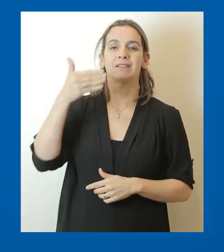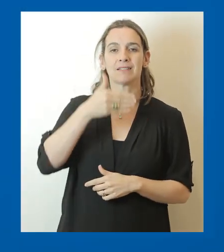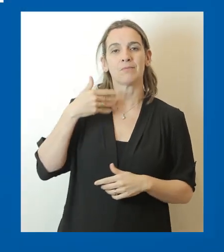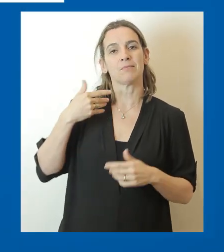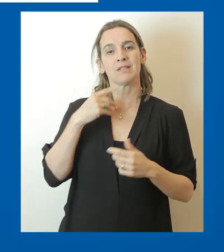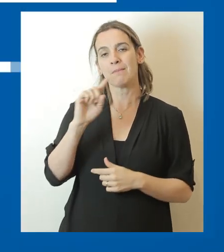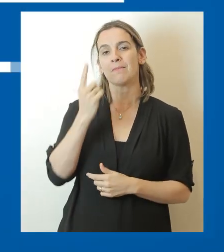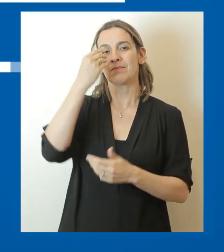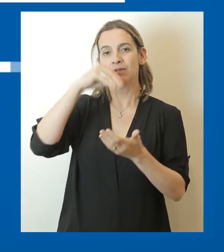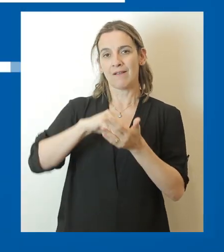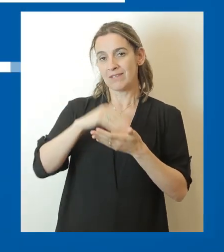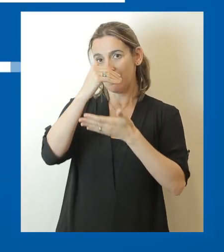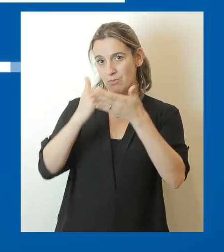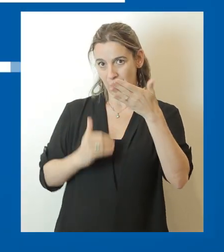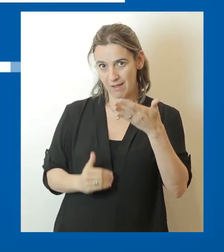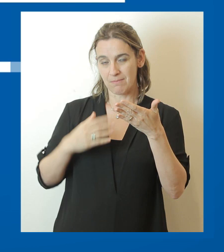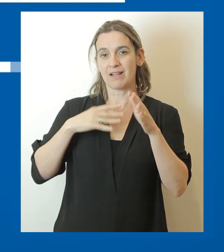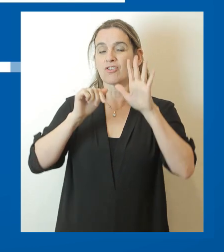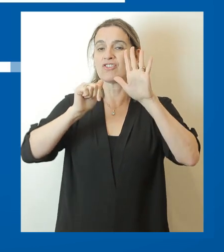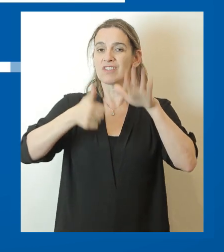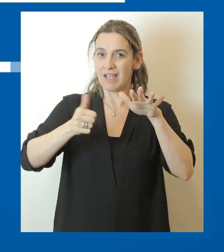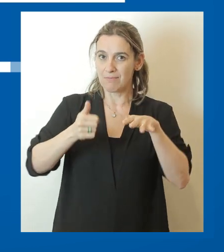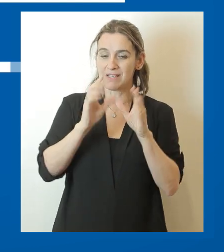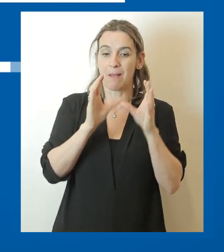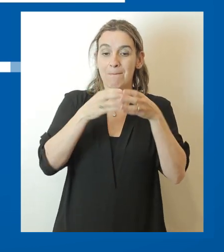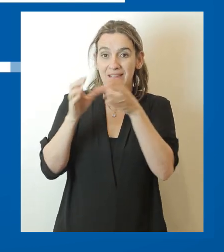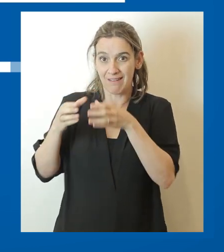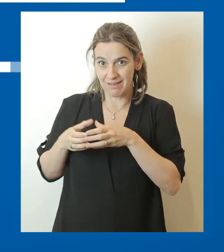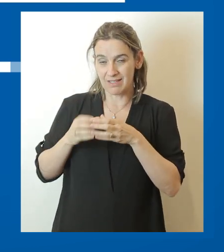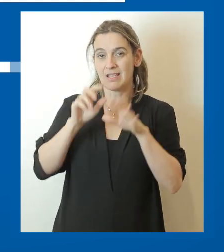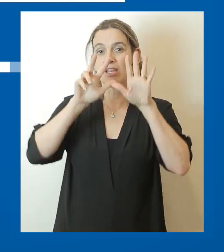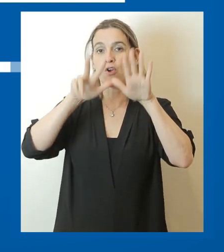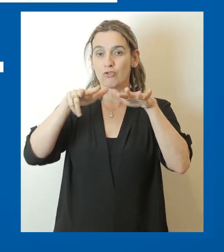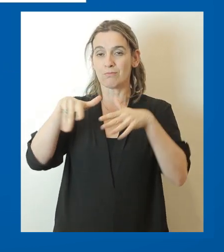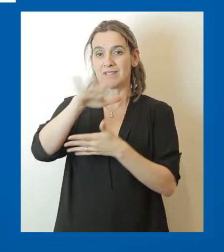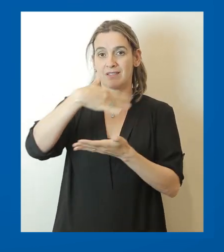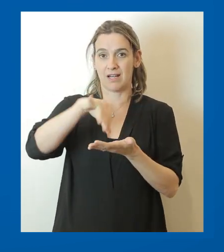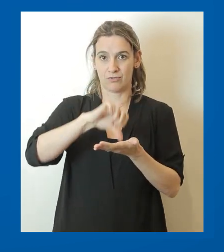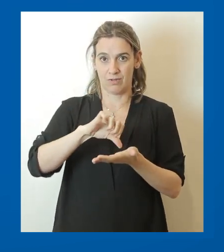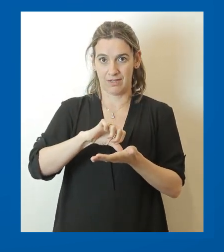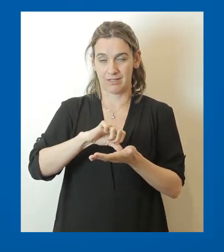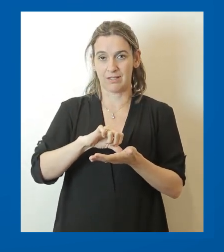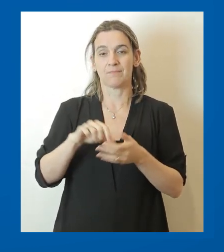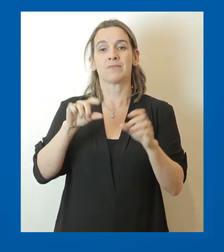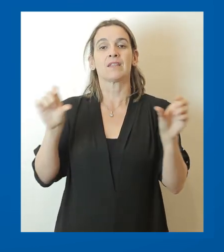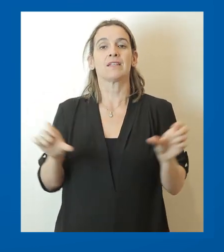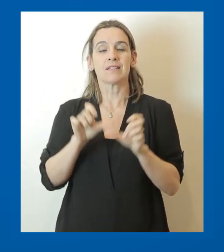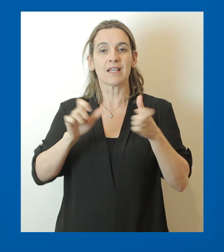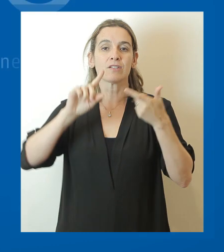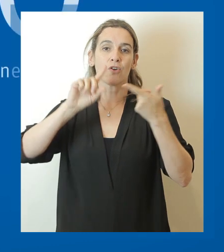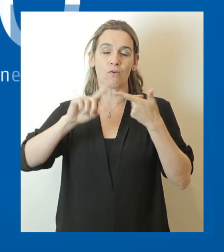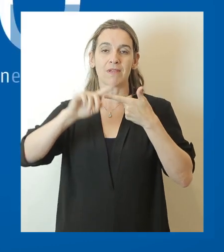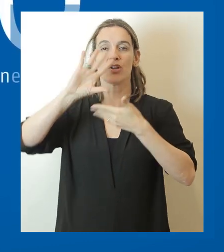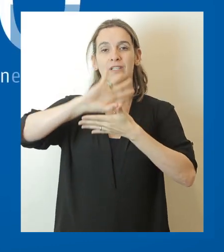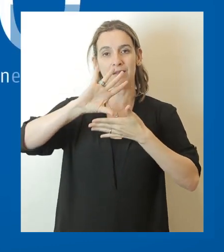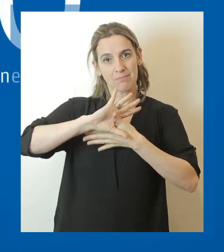Los participantes ingresan por única vez al programa, que dura 6 meses en pequeñas localidades y 8 en las ciudades. Se